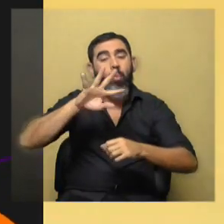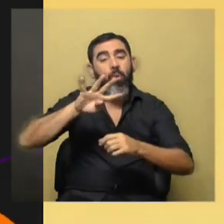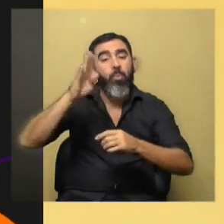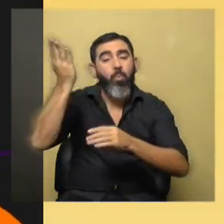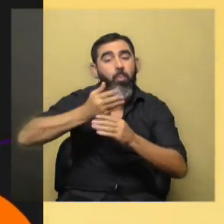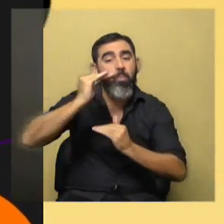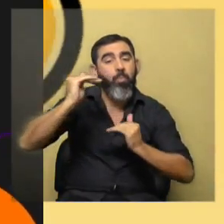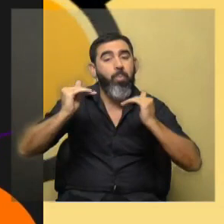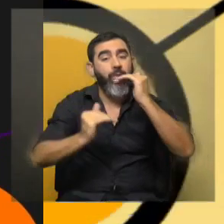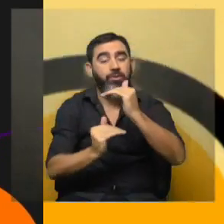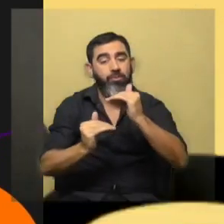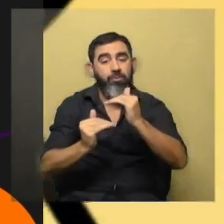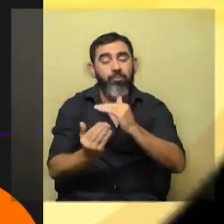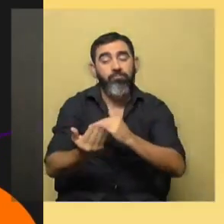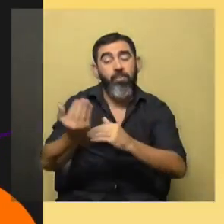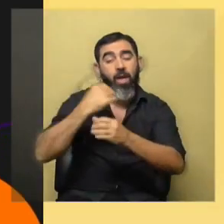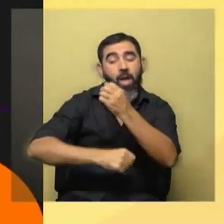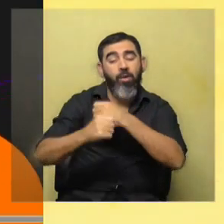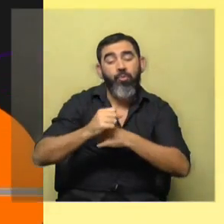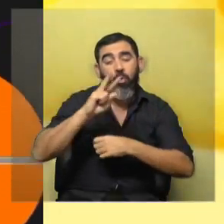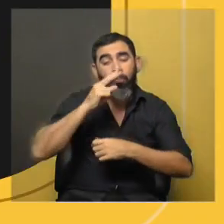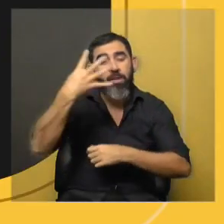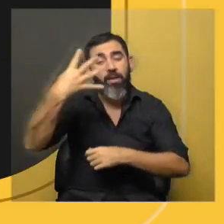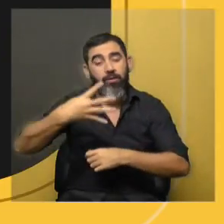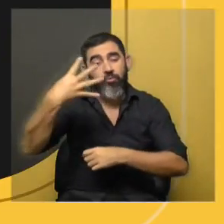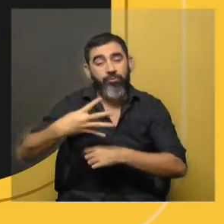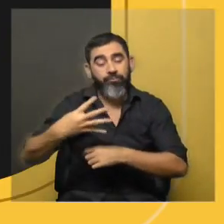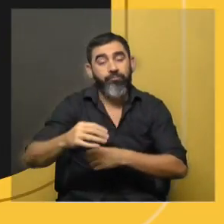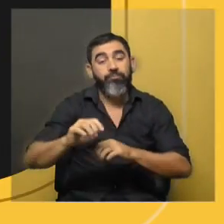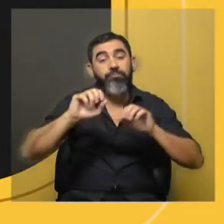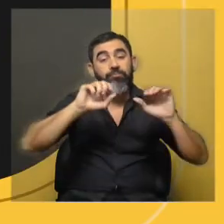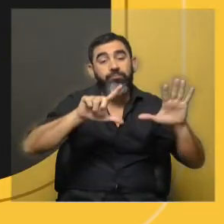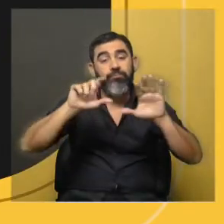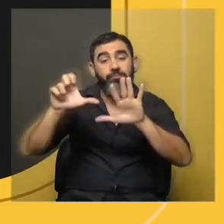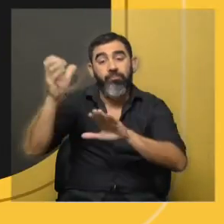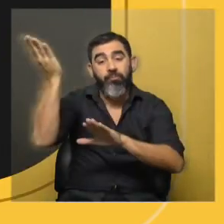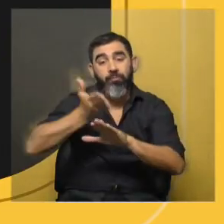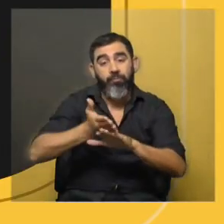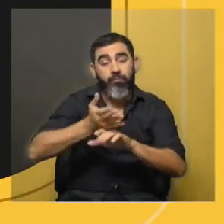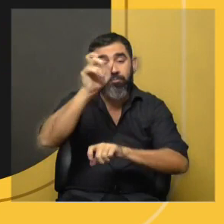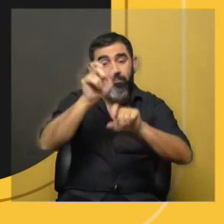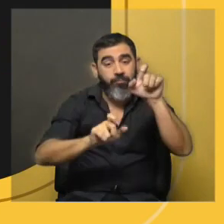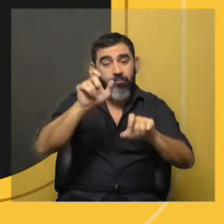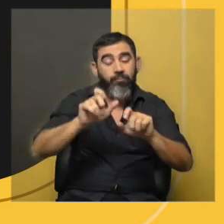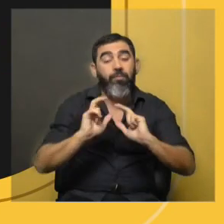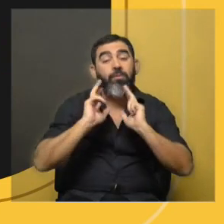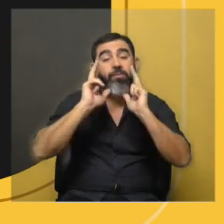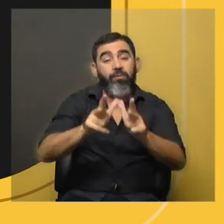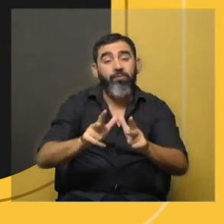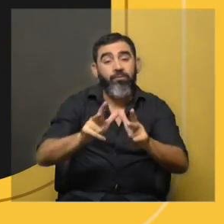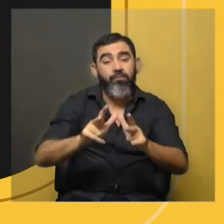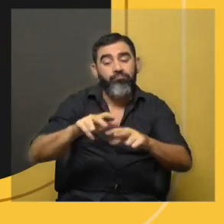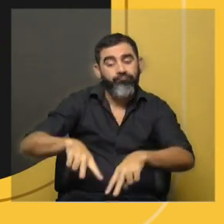porcentuales más que en la edición del año 2014. El 76% de la población considera que lo